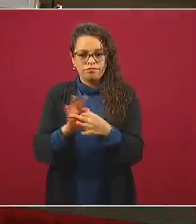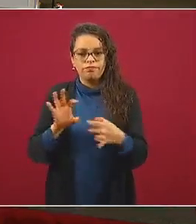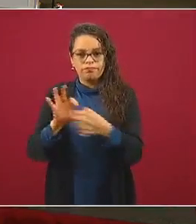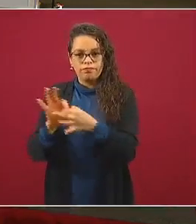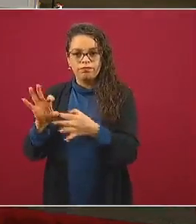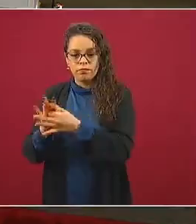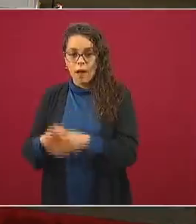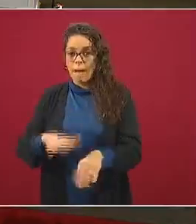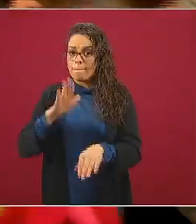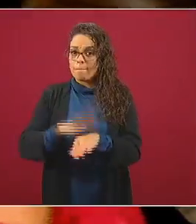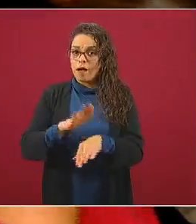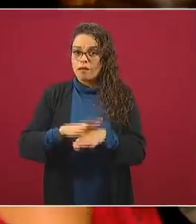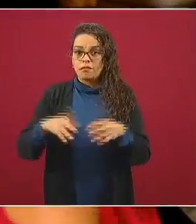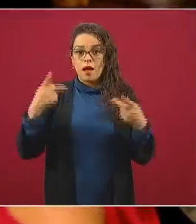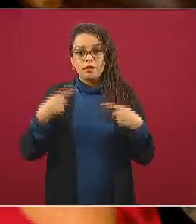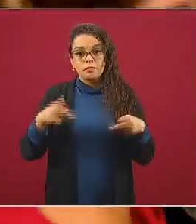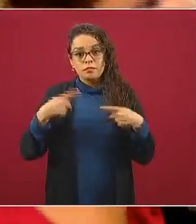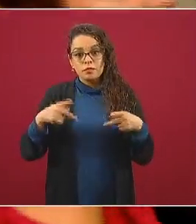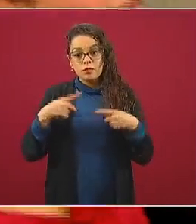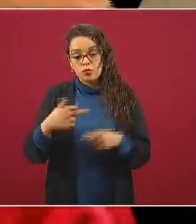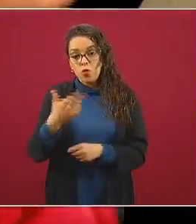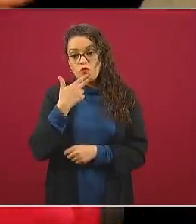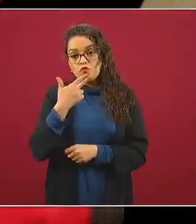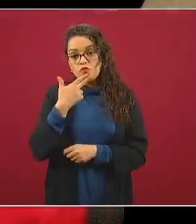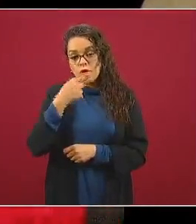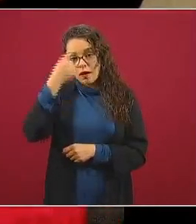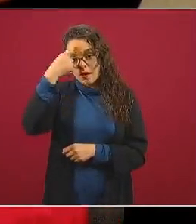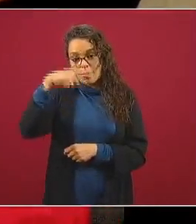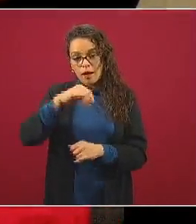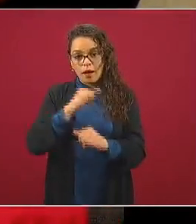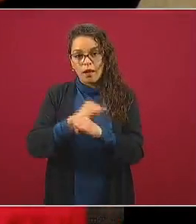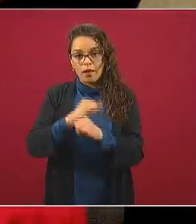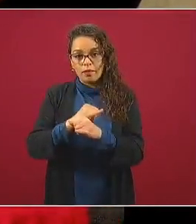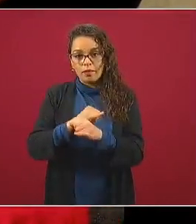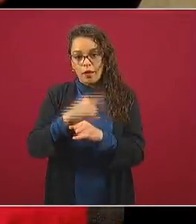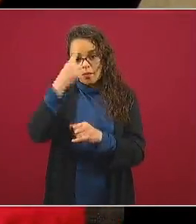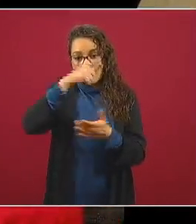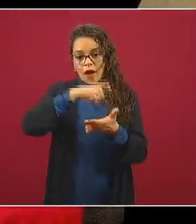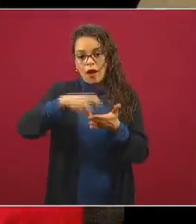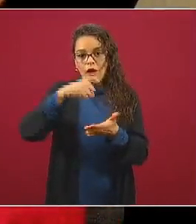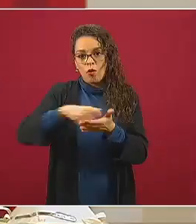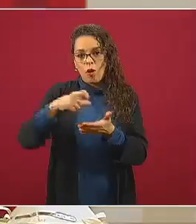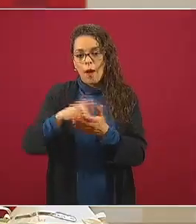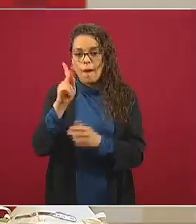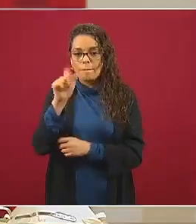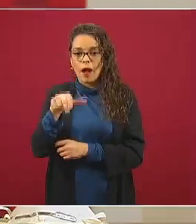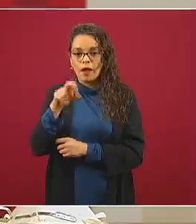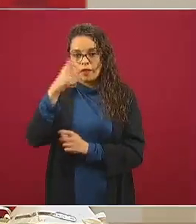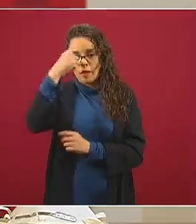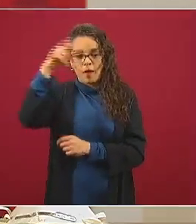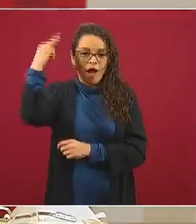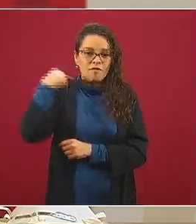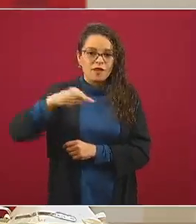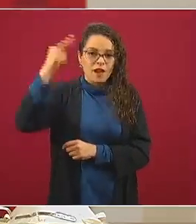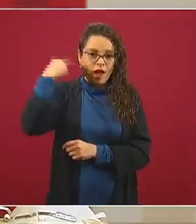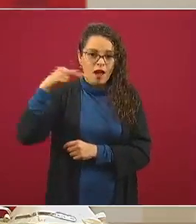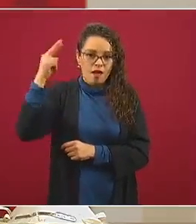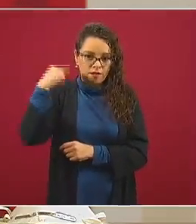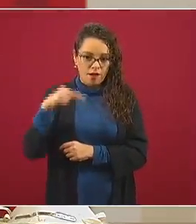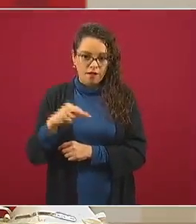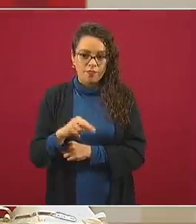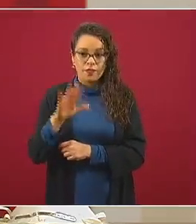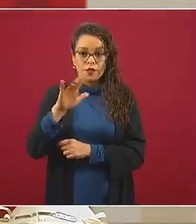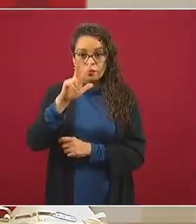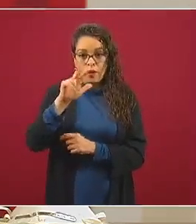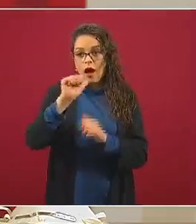han incursionado en la navegación en viajes. Entonces, obviamente, va a subir de un 58 a un